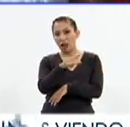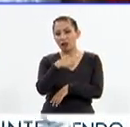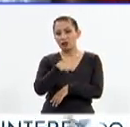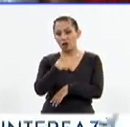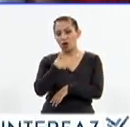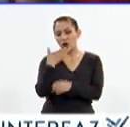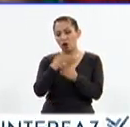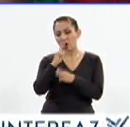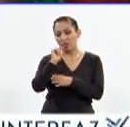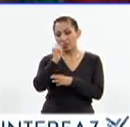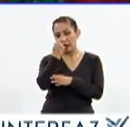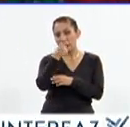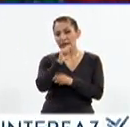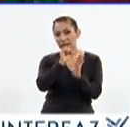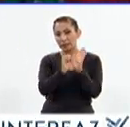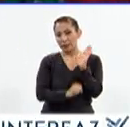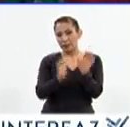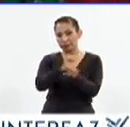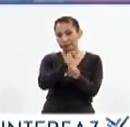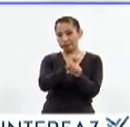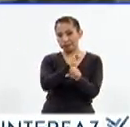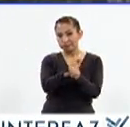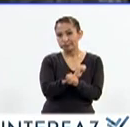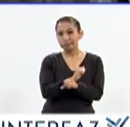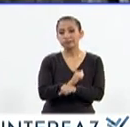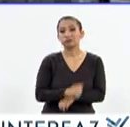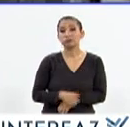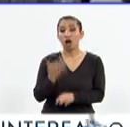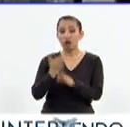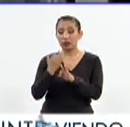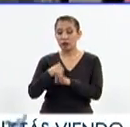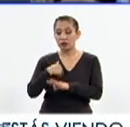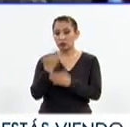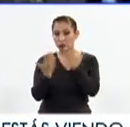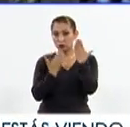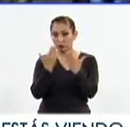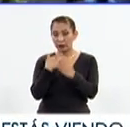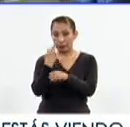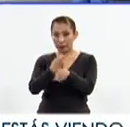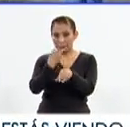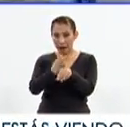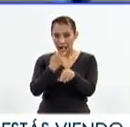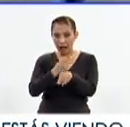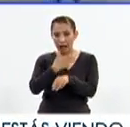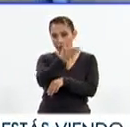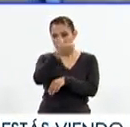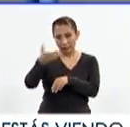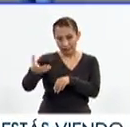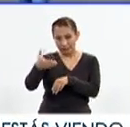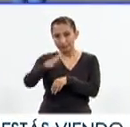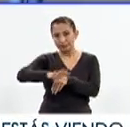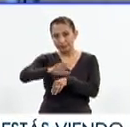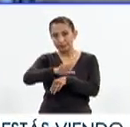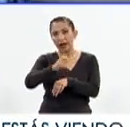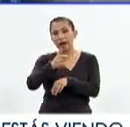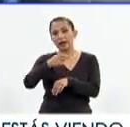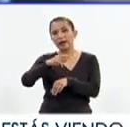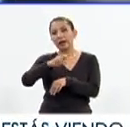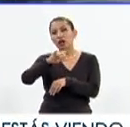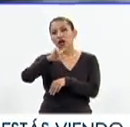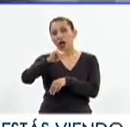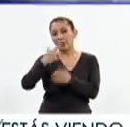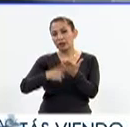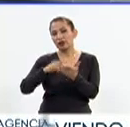Yo fui técnica en sistemas automotrices. Actualmente estoy estudiando la preparatoria agrícola en